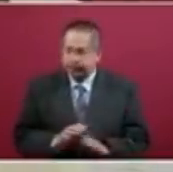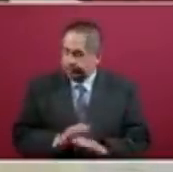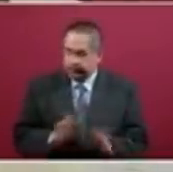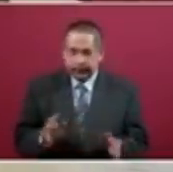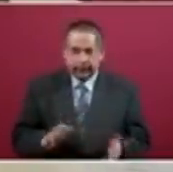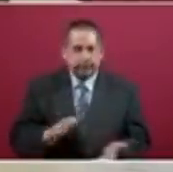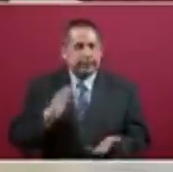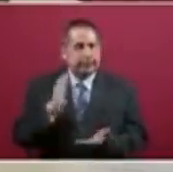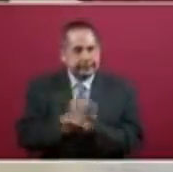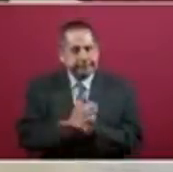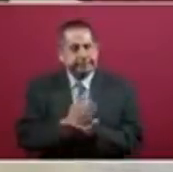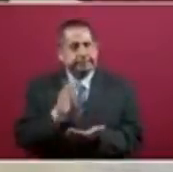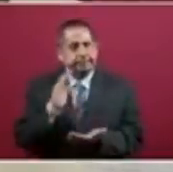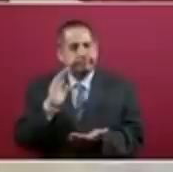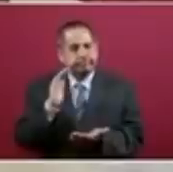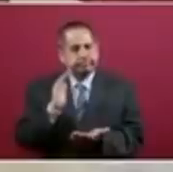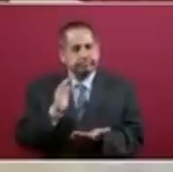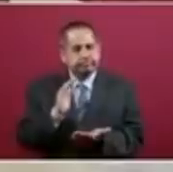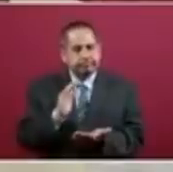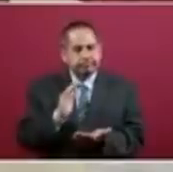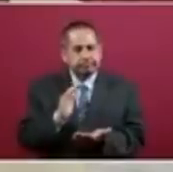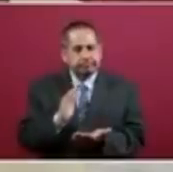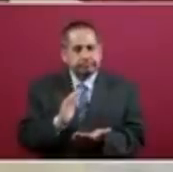se está